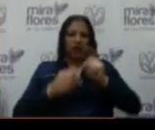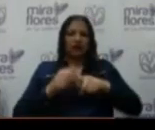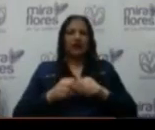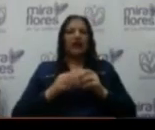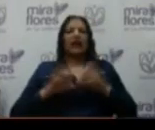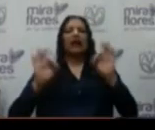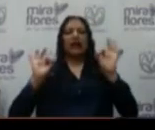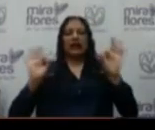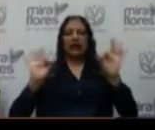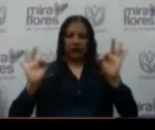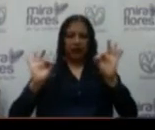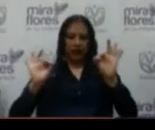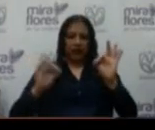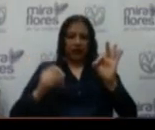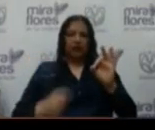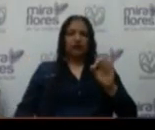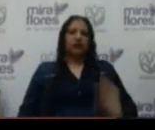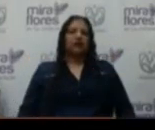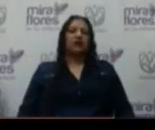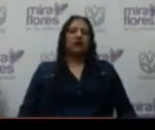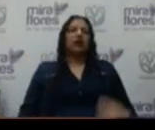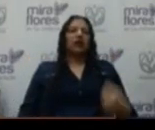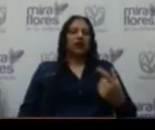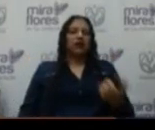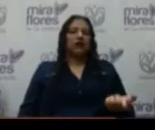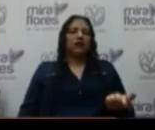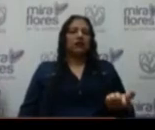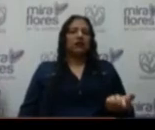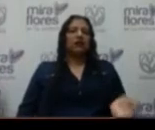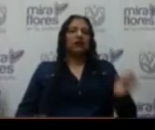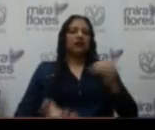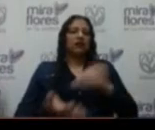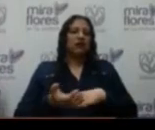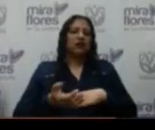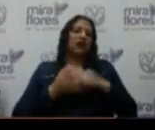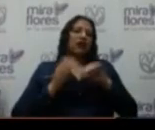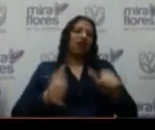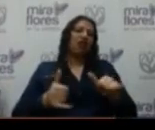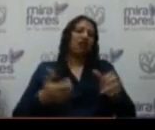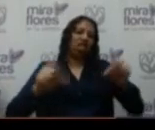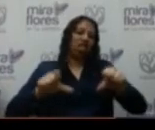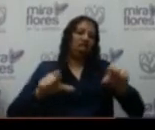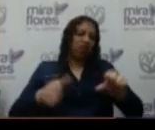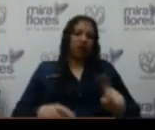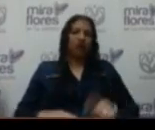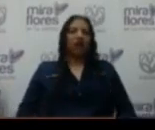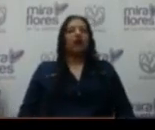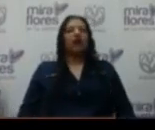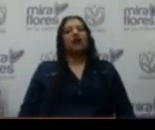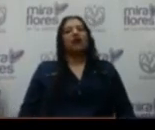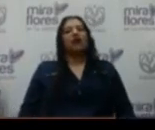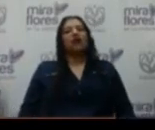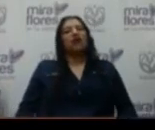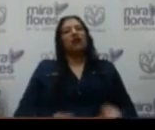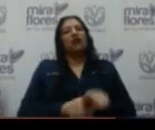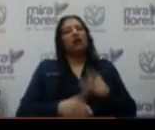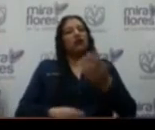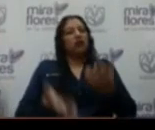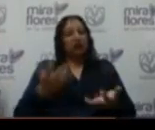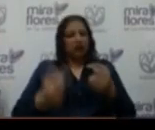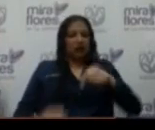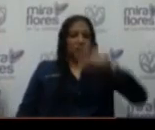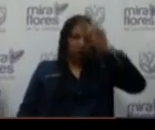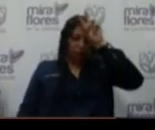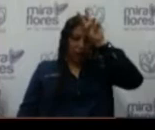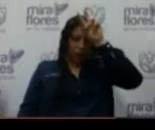de no ser sino una chacra, de volverse un páramo o de convertirse en una gigantesca fogata. Que